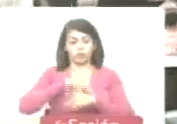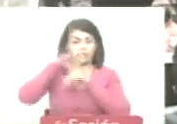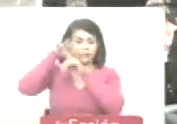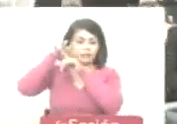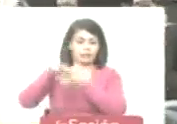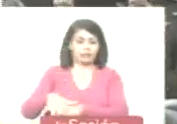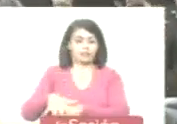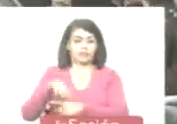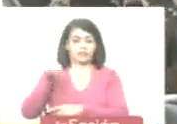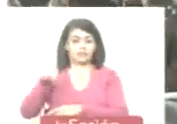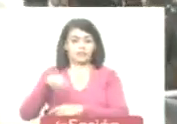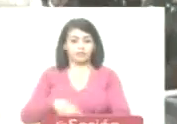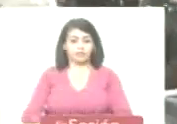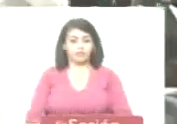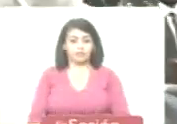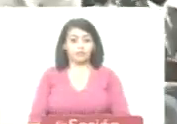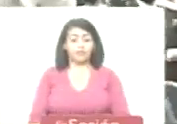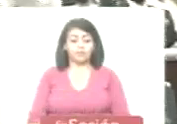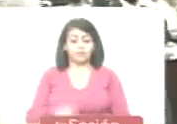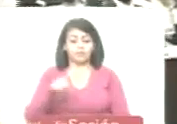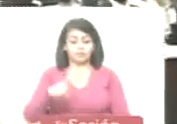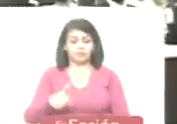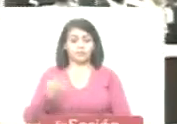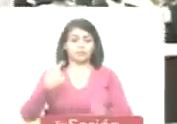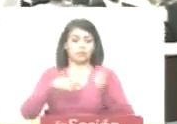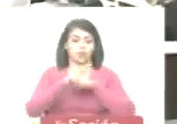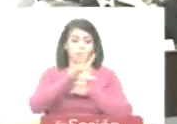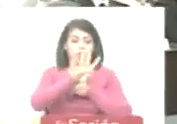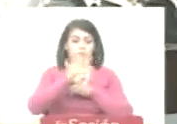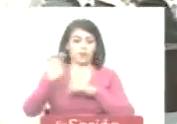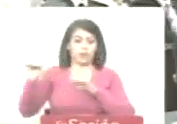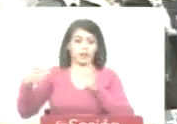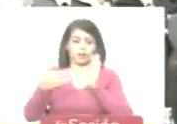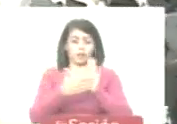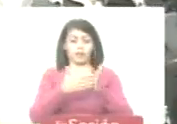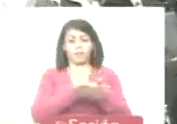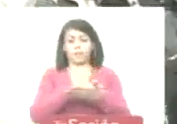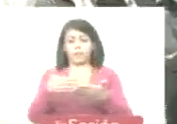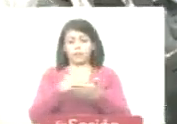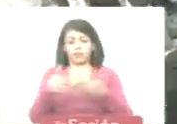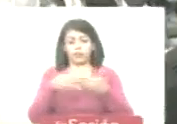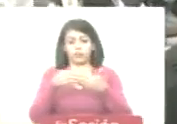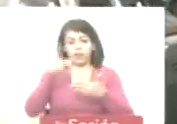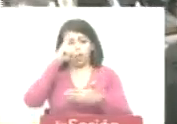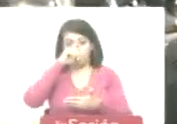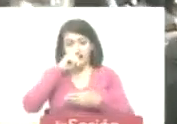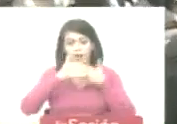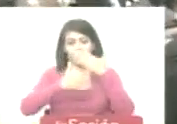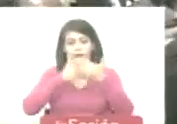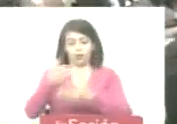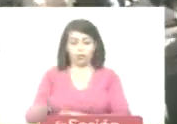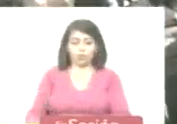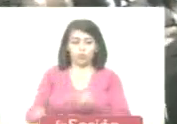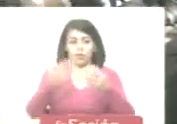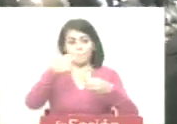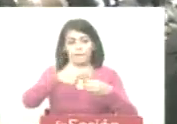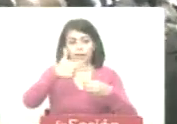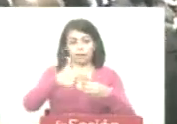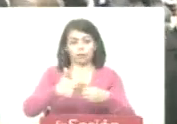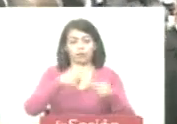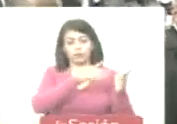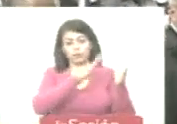sometidos, de exportar 40 mil millones de dólares anuales. En petróleo